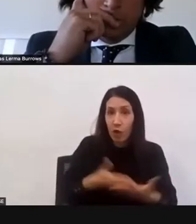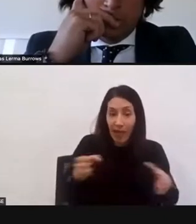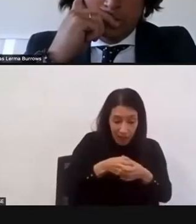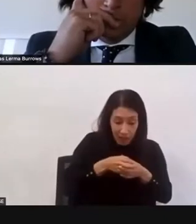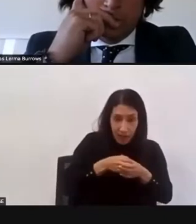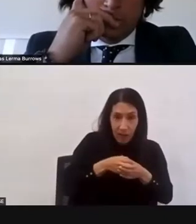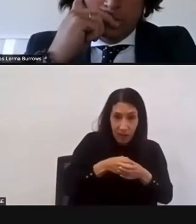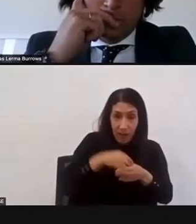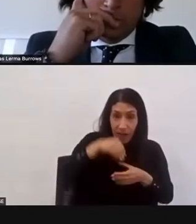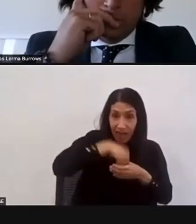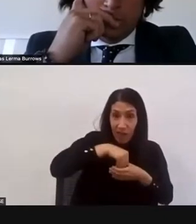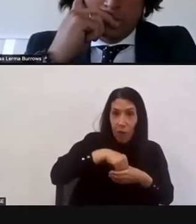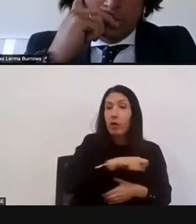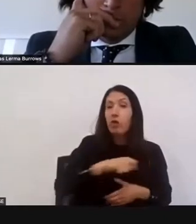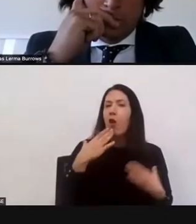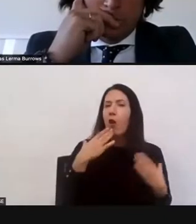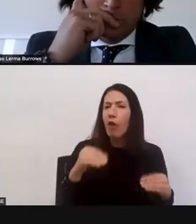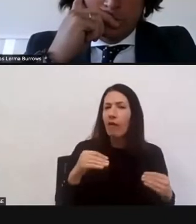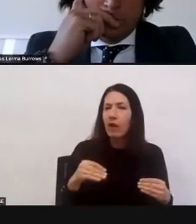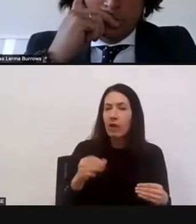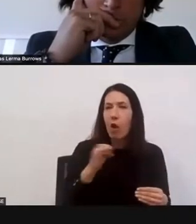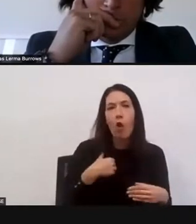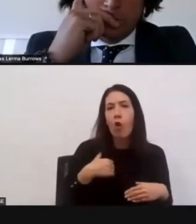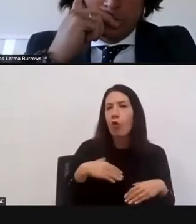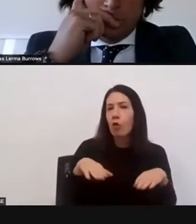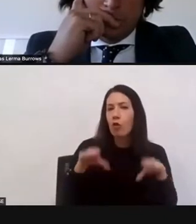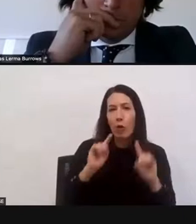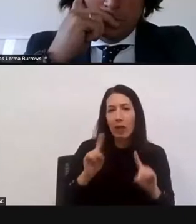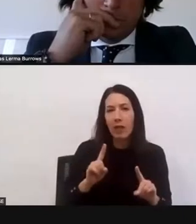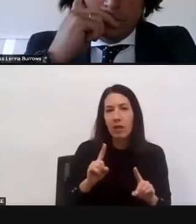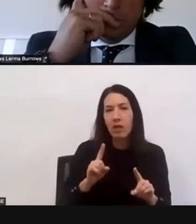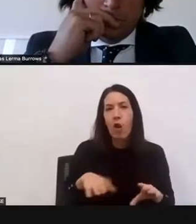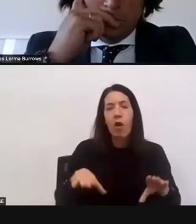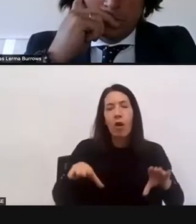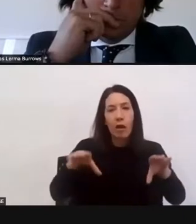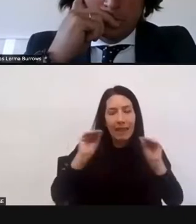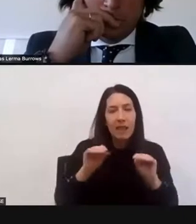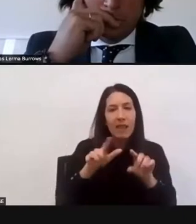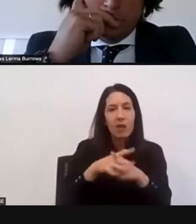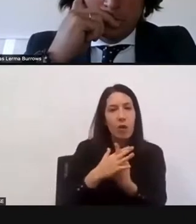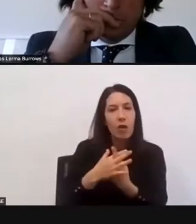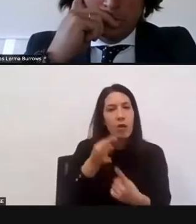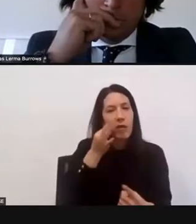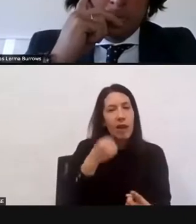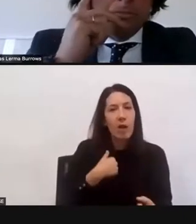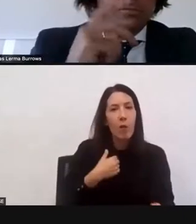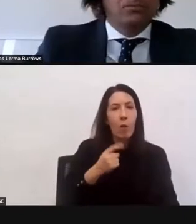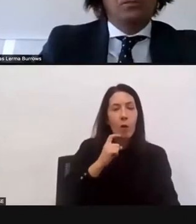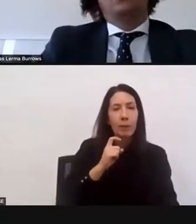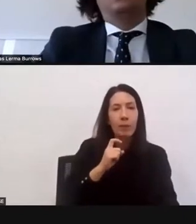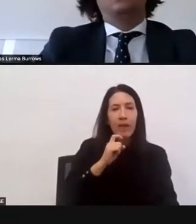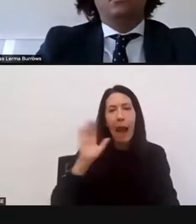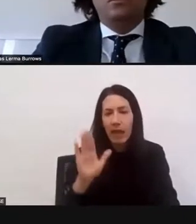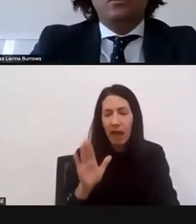de jóvenes que o no comprenden o entienden esta nueva realidad como una amenaza, ¿no?